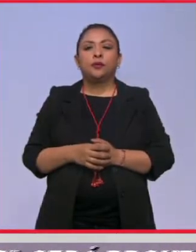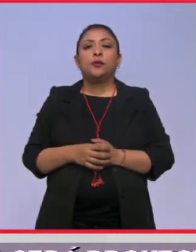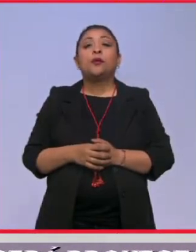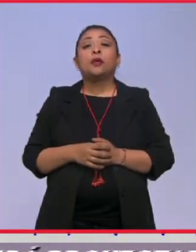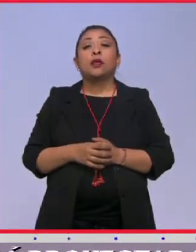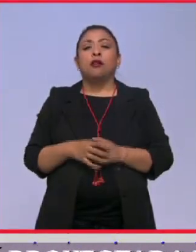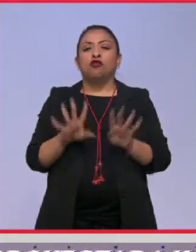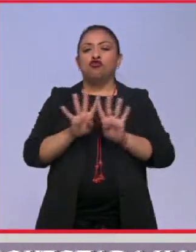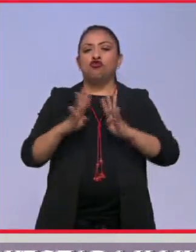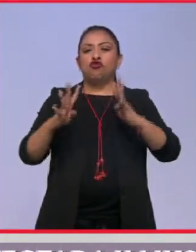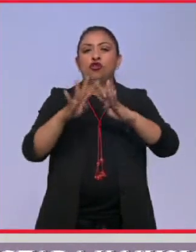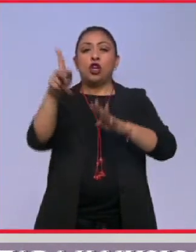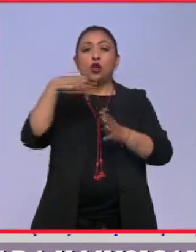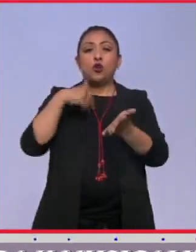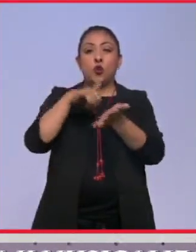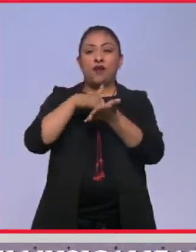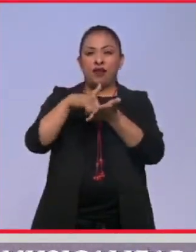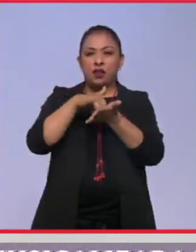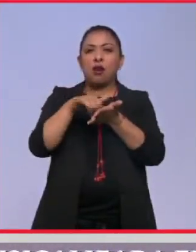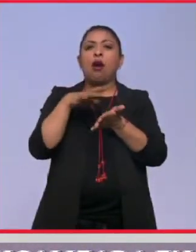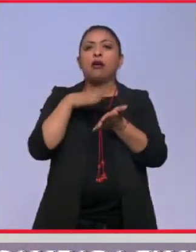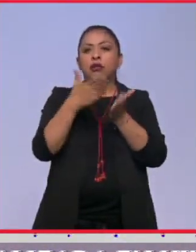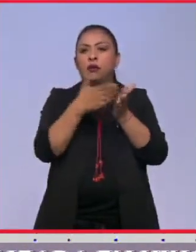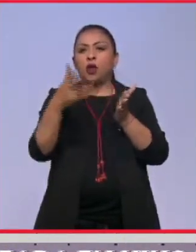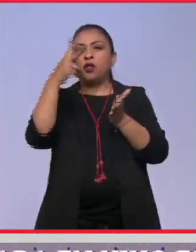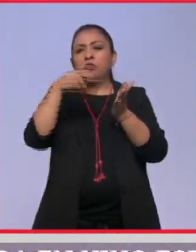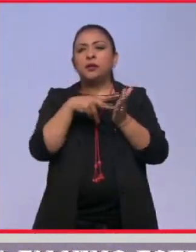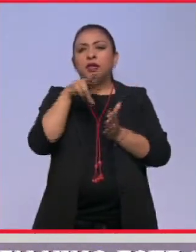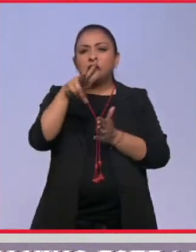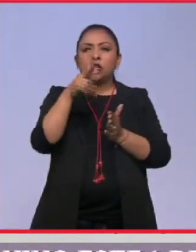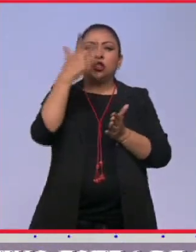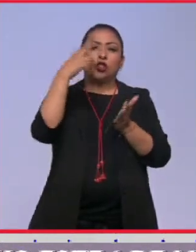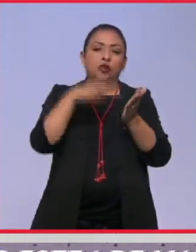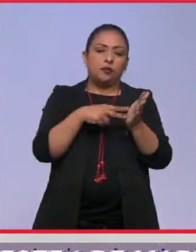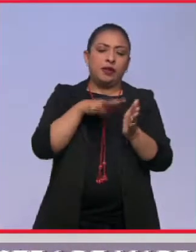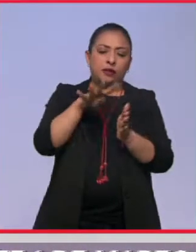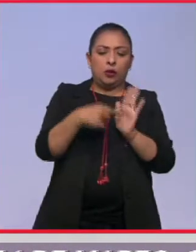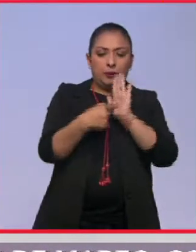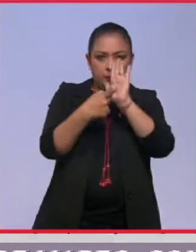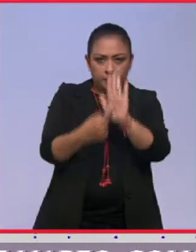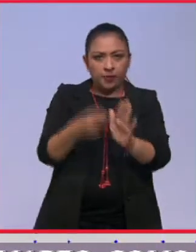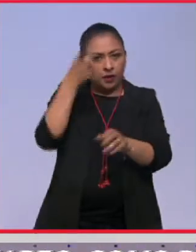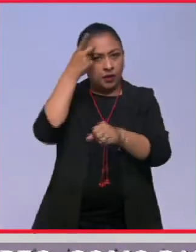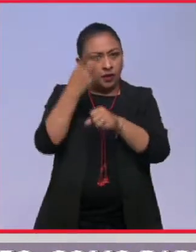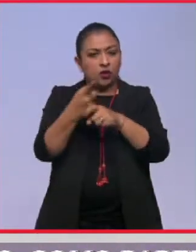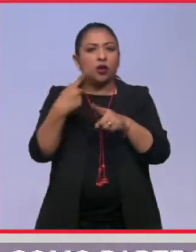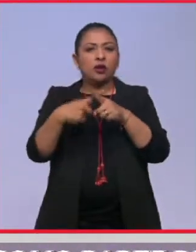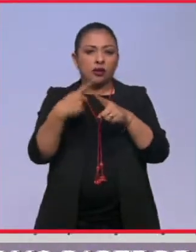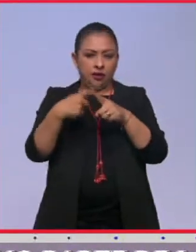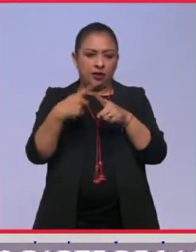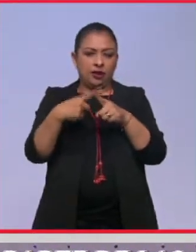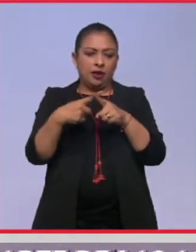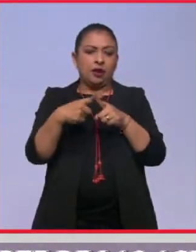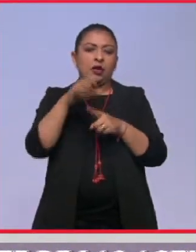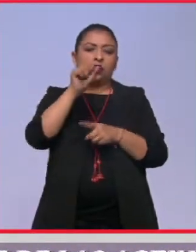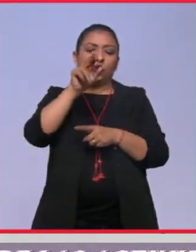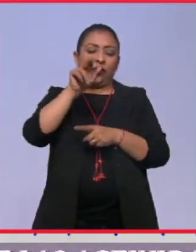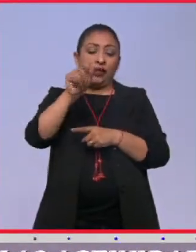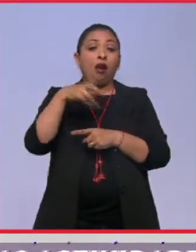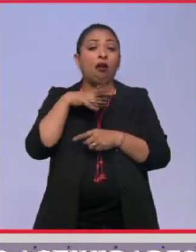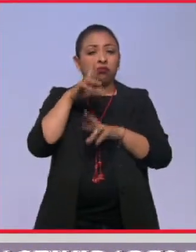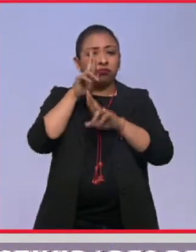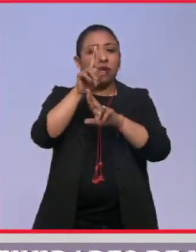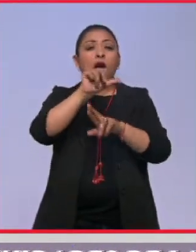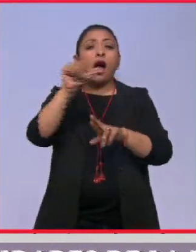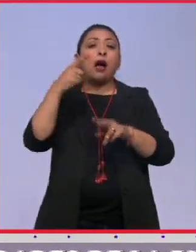La Orquesta Filarmónica de Nueva York presentó su temporada 2018-2019 bajo la dirección musical de Hav van Zweden, que honrará a